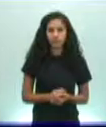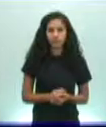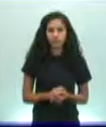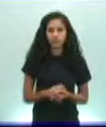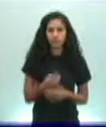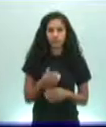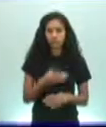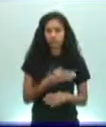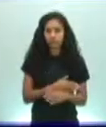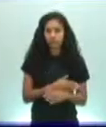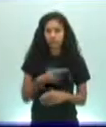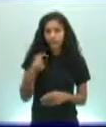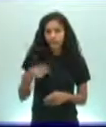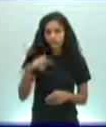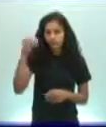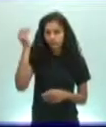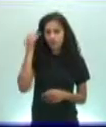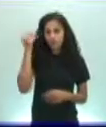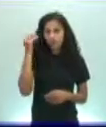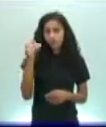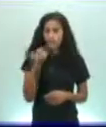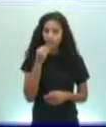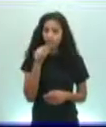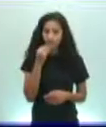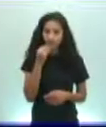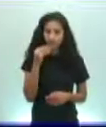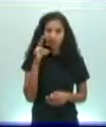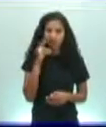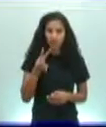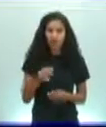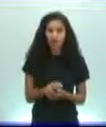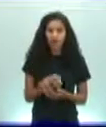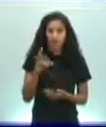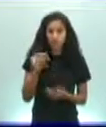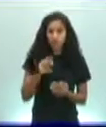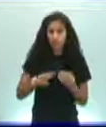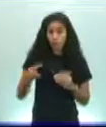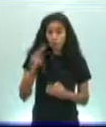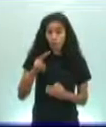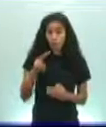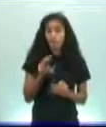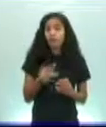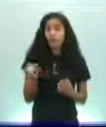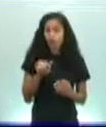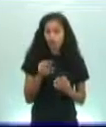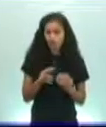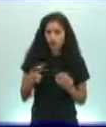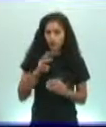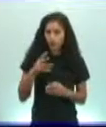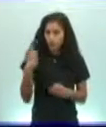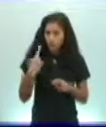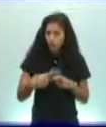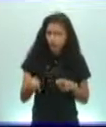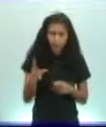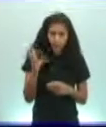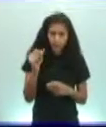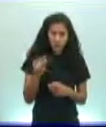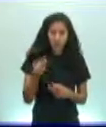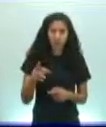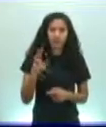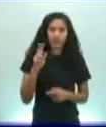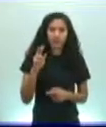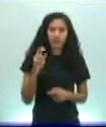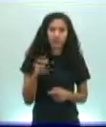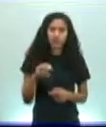Antes, debes saber que es posible hallar el cuadrado y el cubo de cualquier número racional y